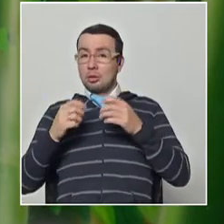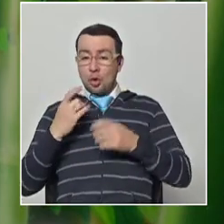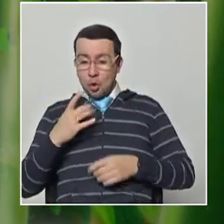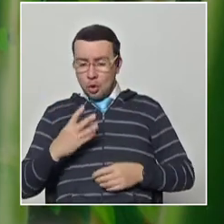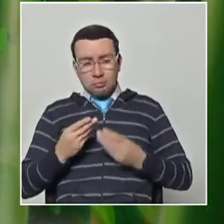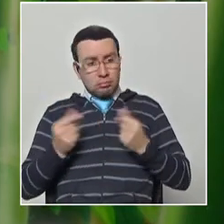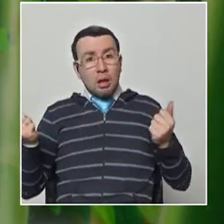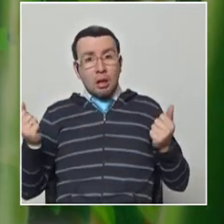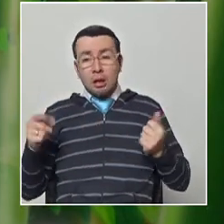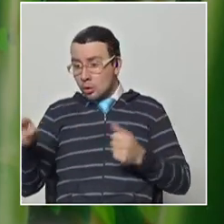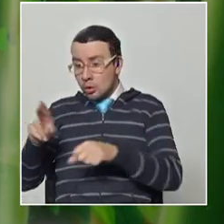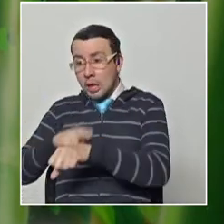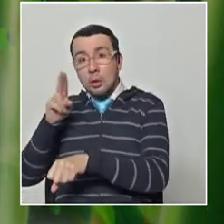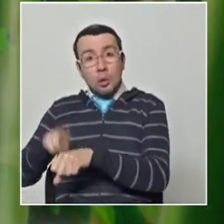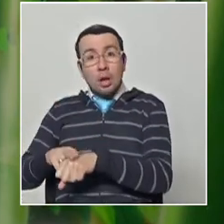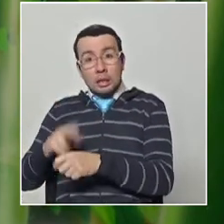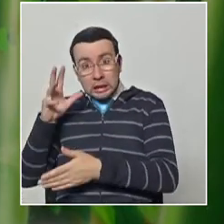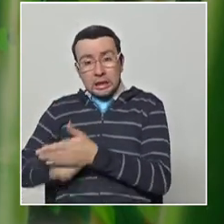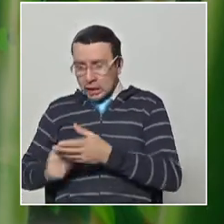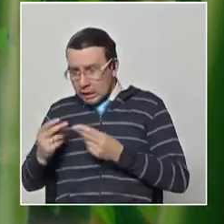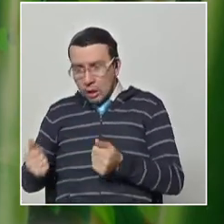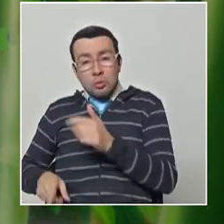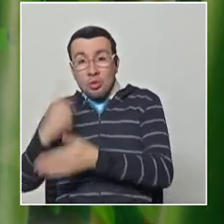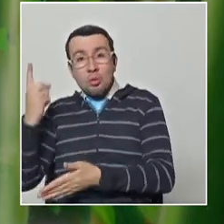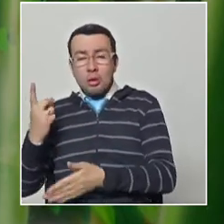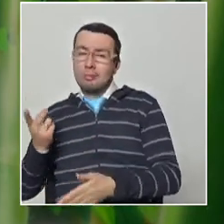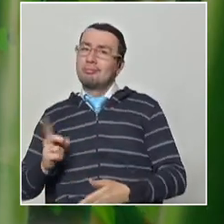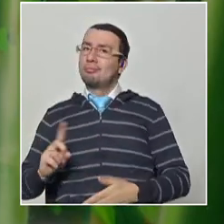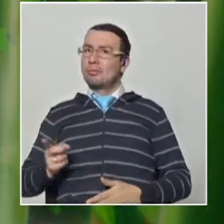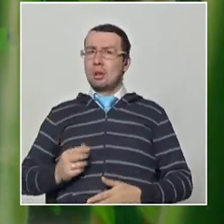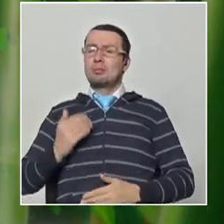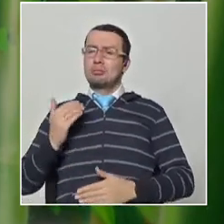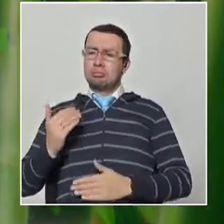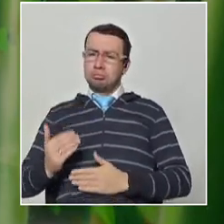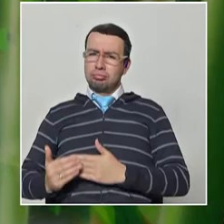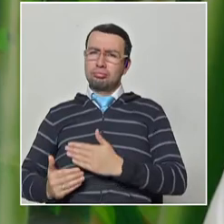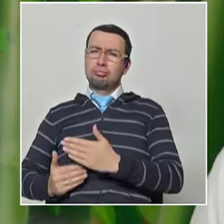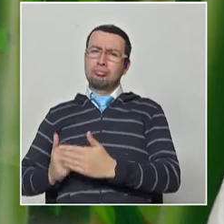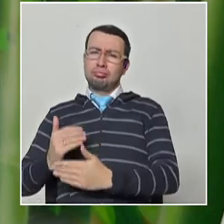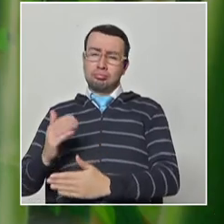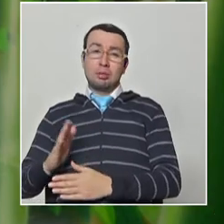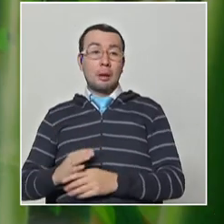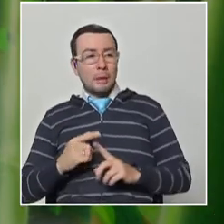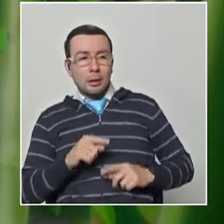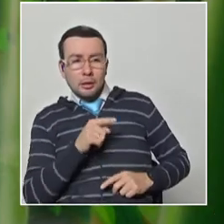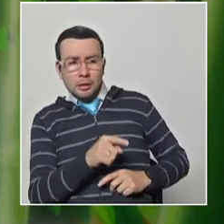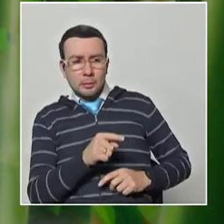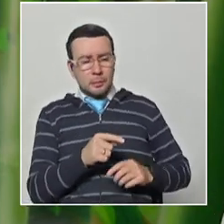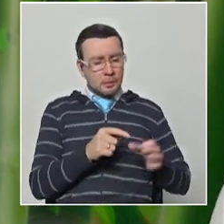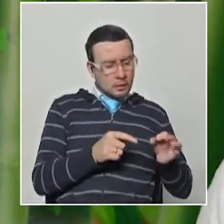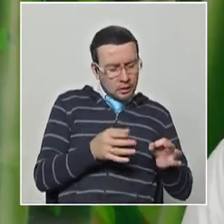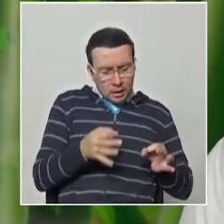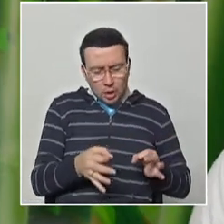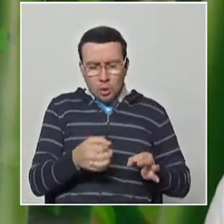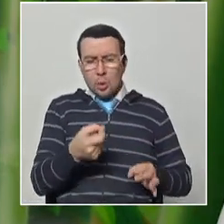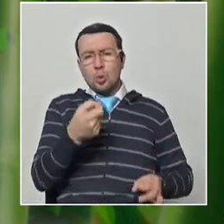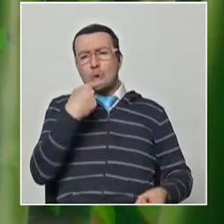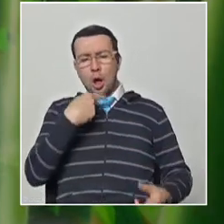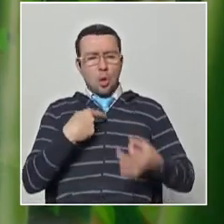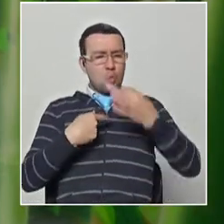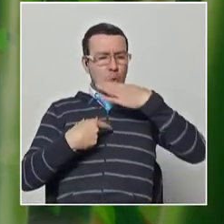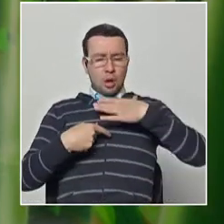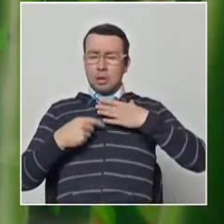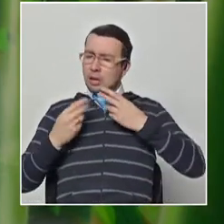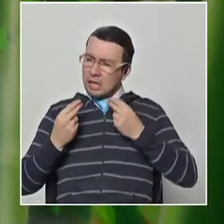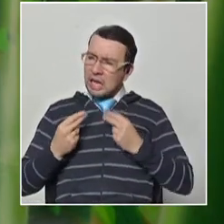el dolor así ninguno para que no para que lo tengan claro todas las dos pastillas las estudiaron y decían pero porque se le